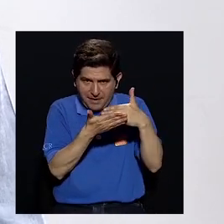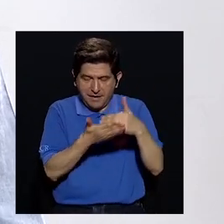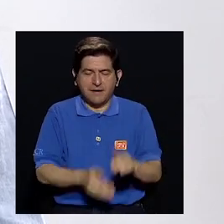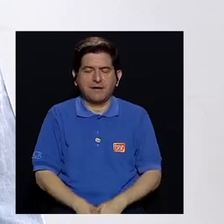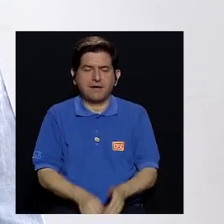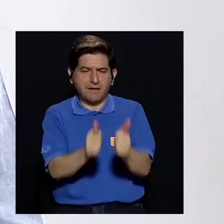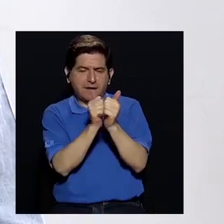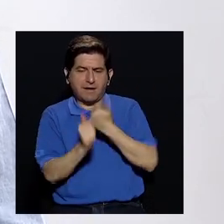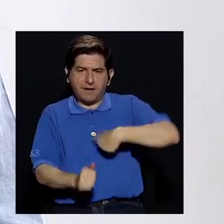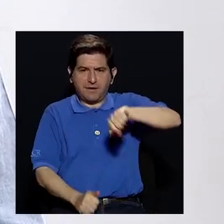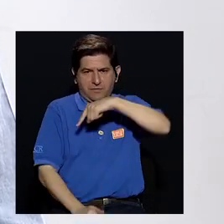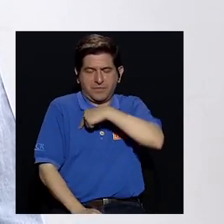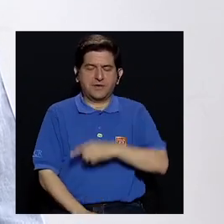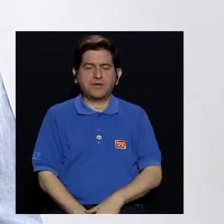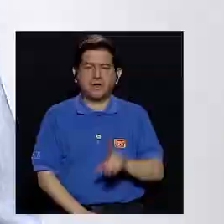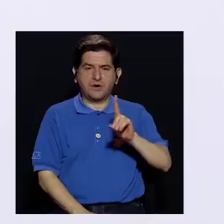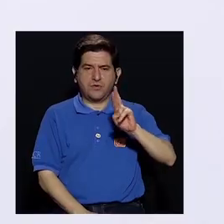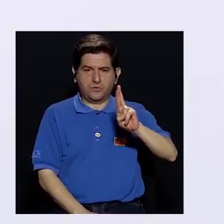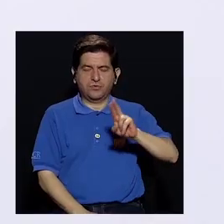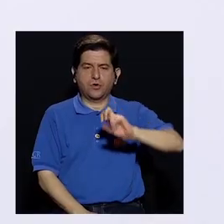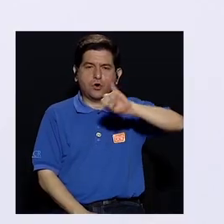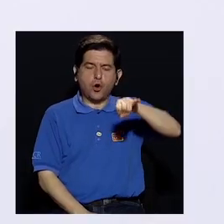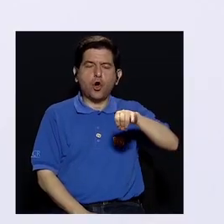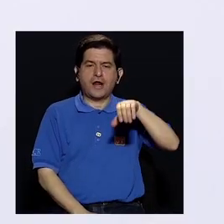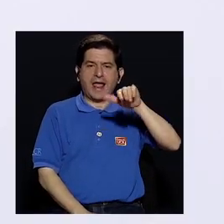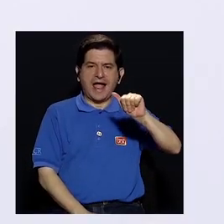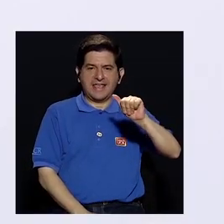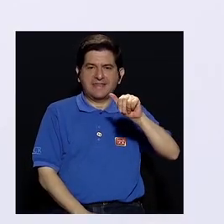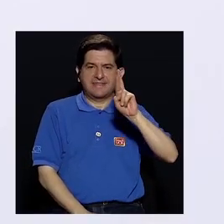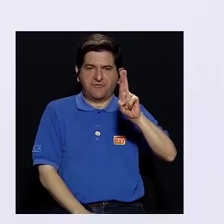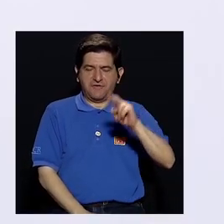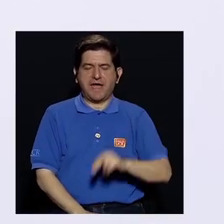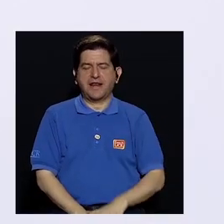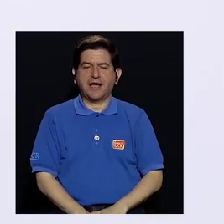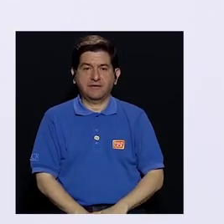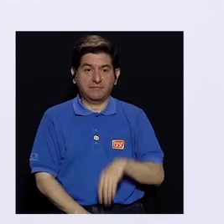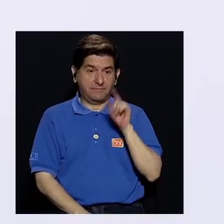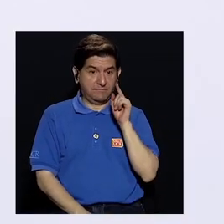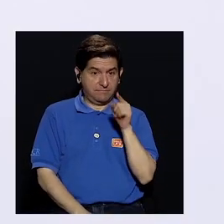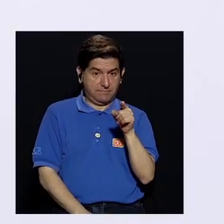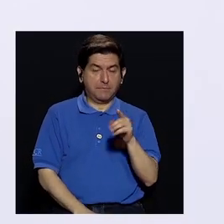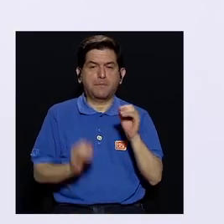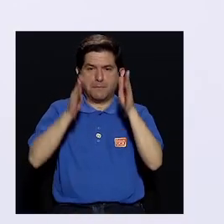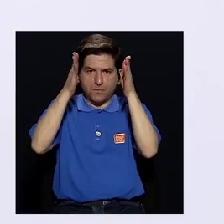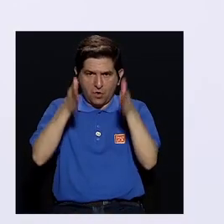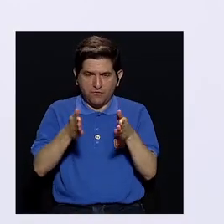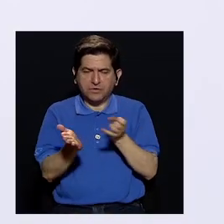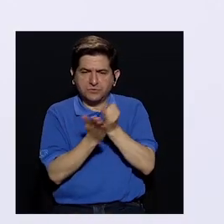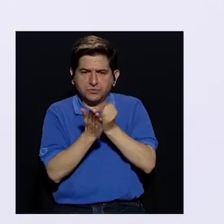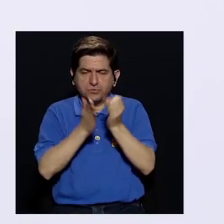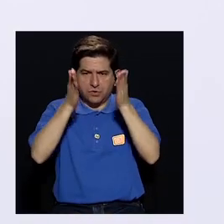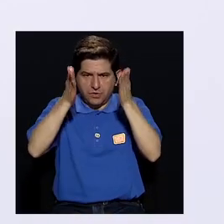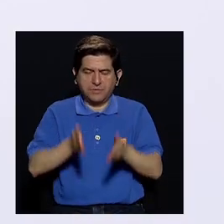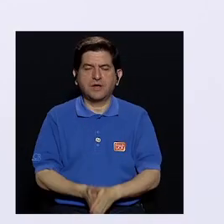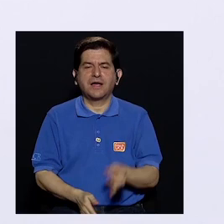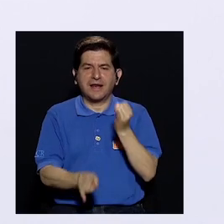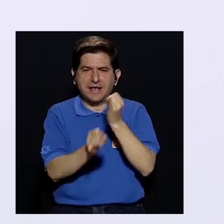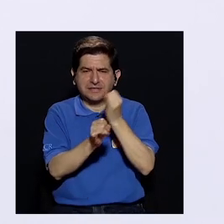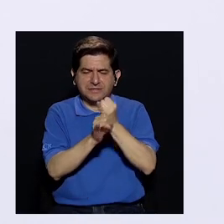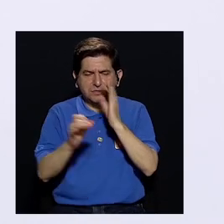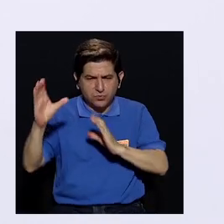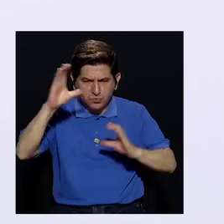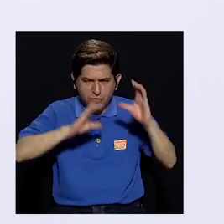nos acompaña el doctor jorge allende ribera quien es profesor e investigador del